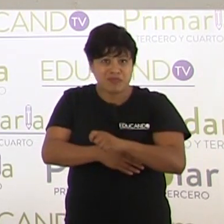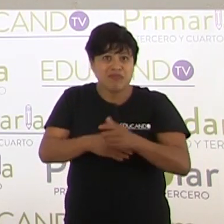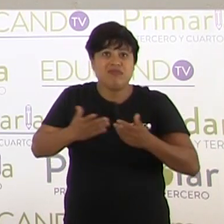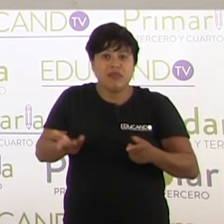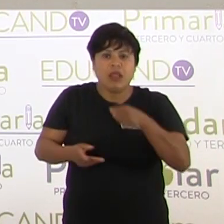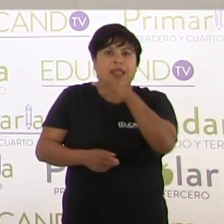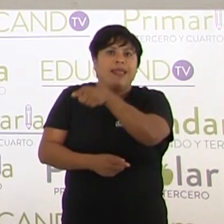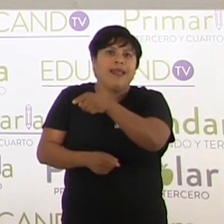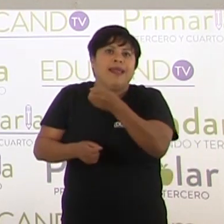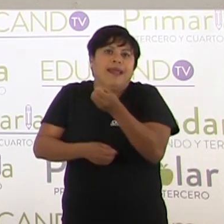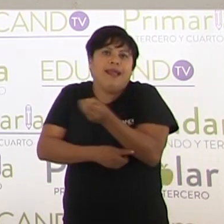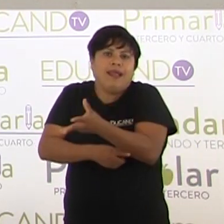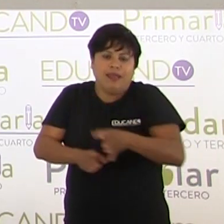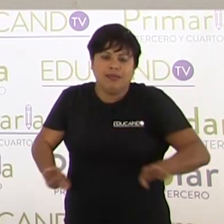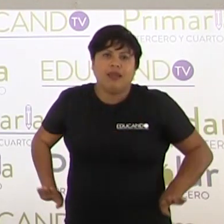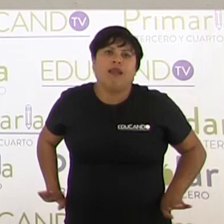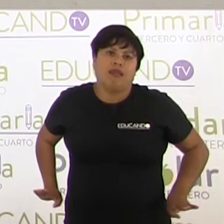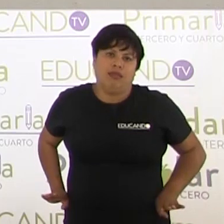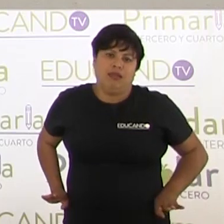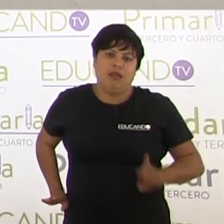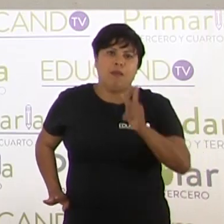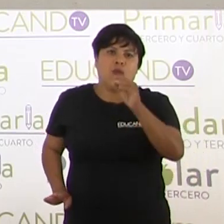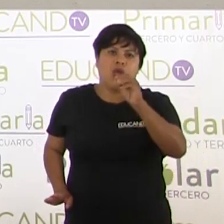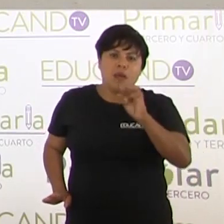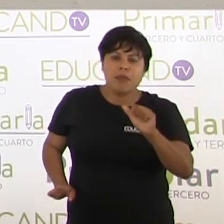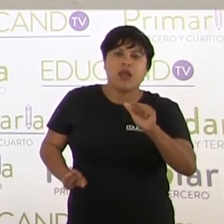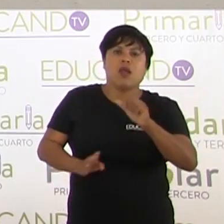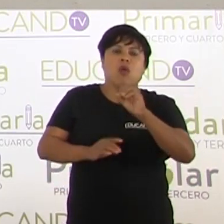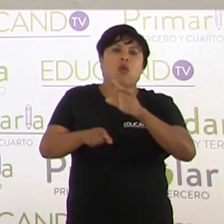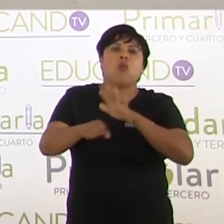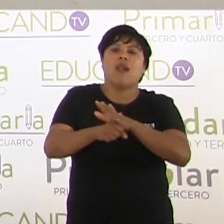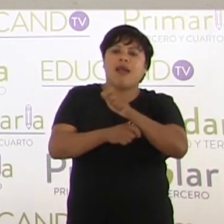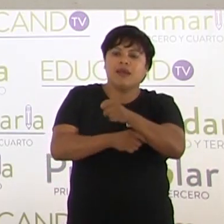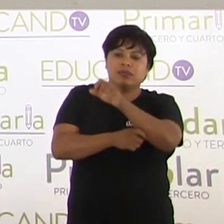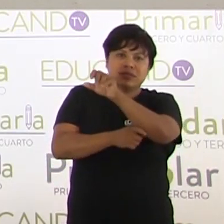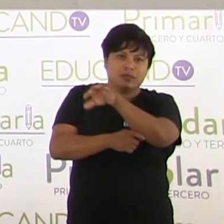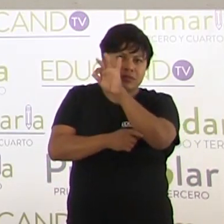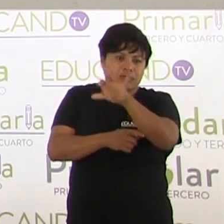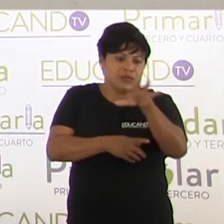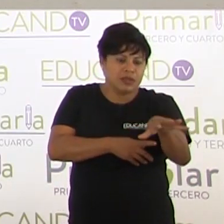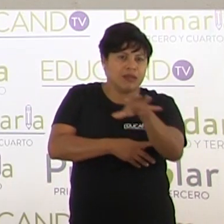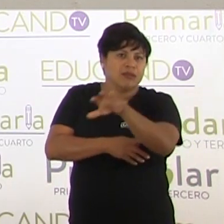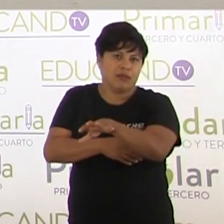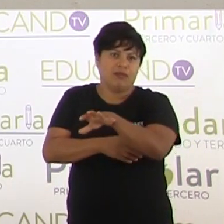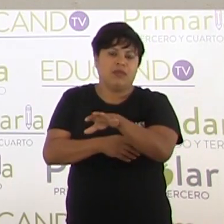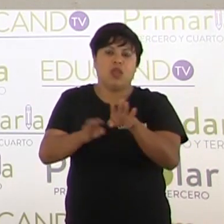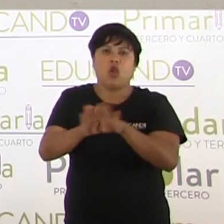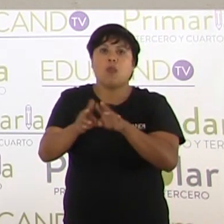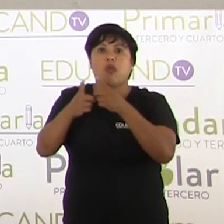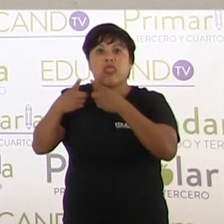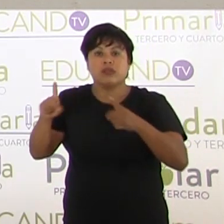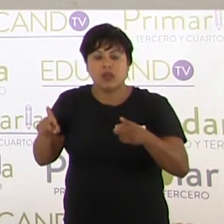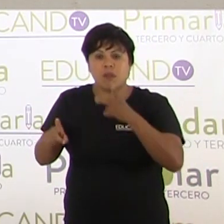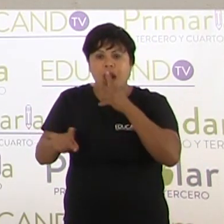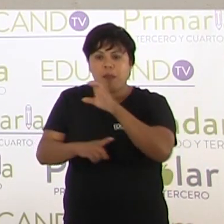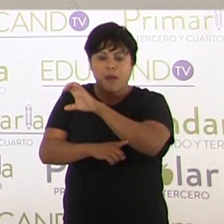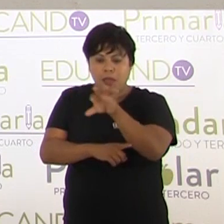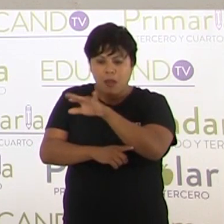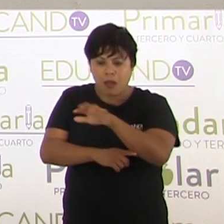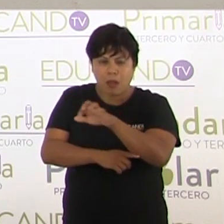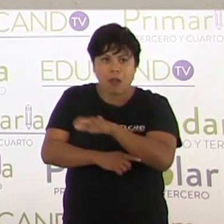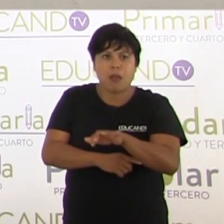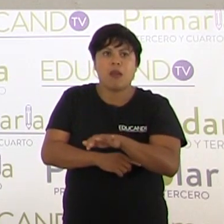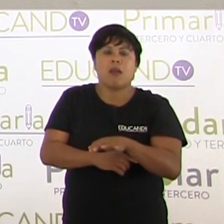una característica que nosotros estaríamos encontrando en ello. Desarrollo de sonetos construidos